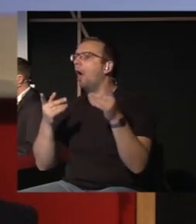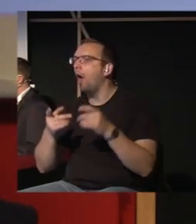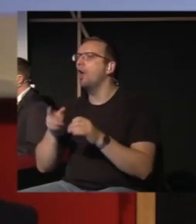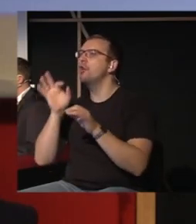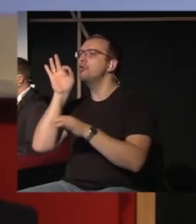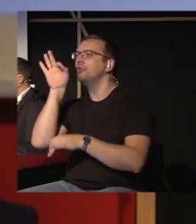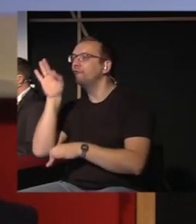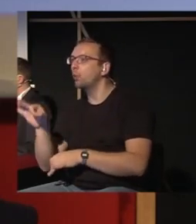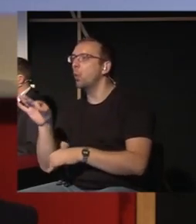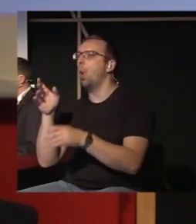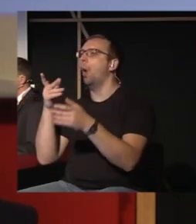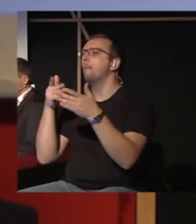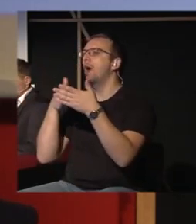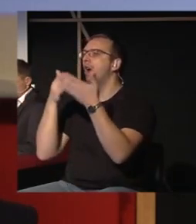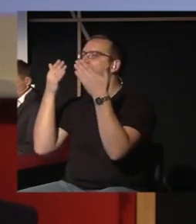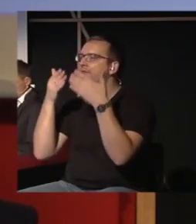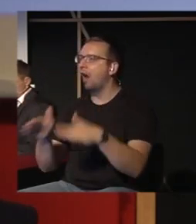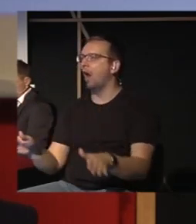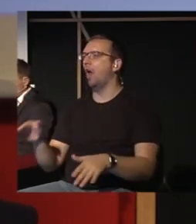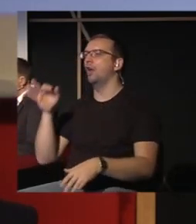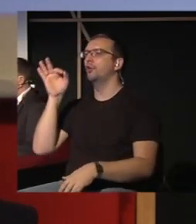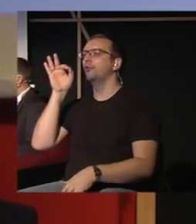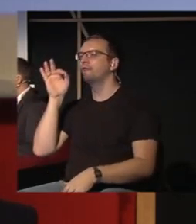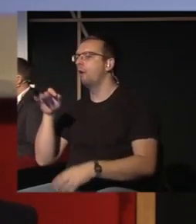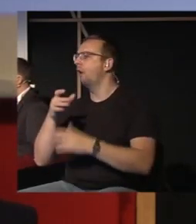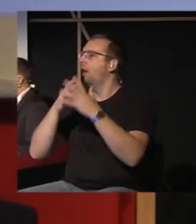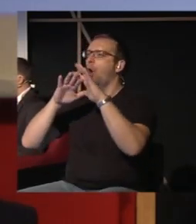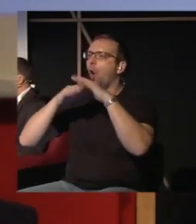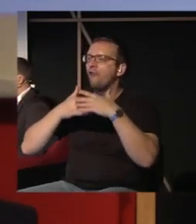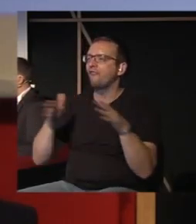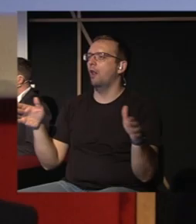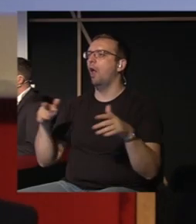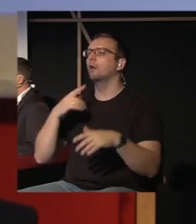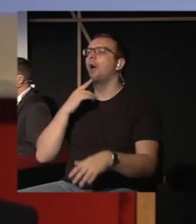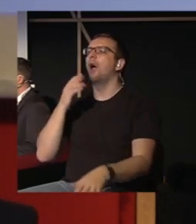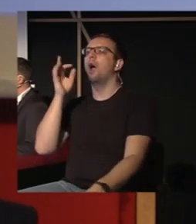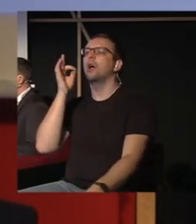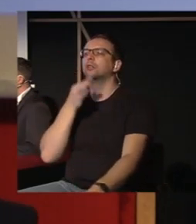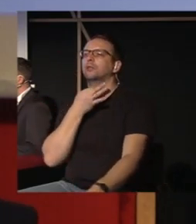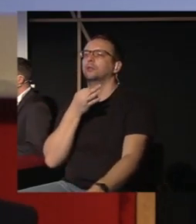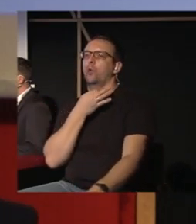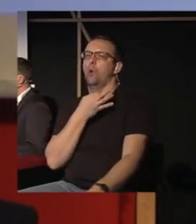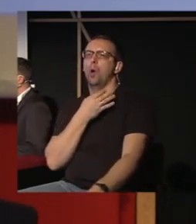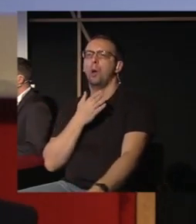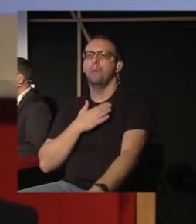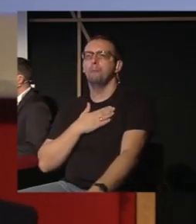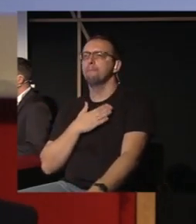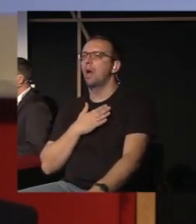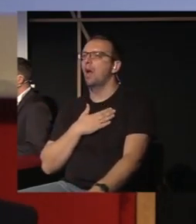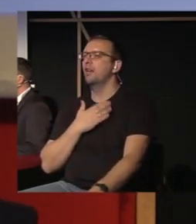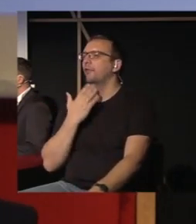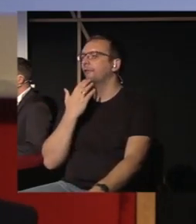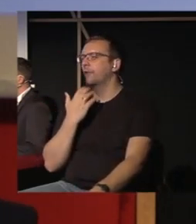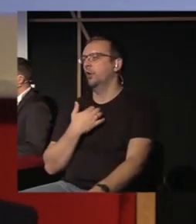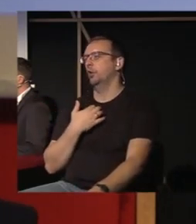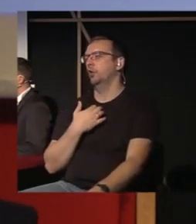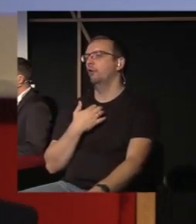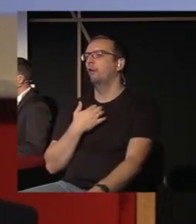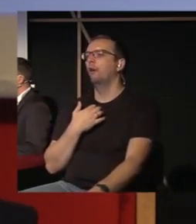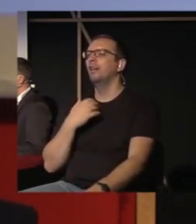Entonces, yo animaría que realmente este problema grave y crónico que sufren las personas con discapacidad realmente se